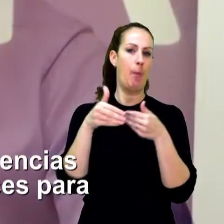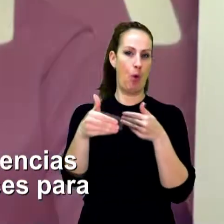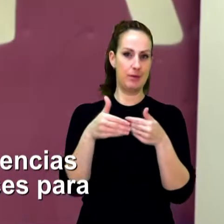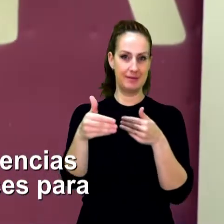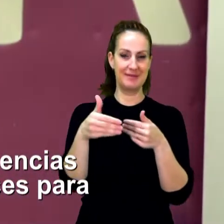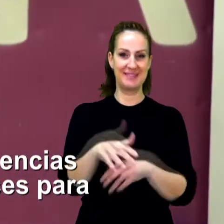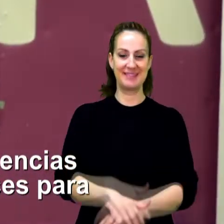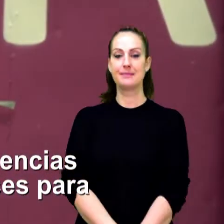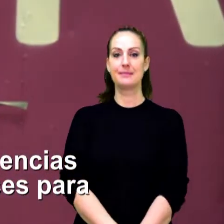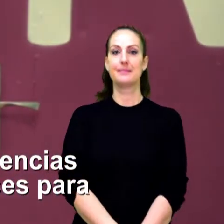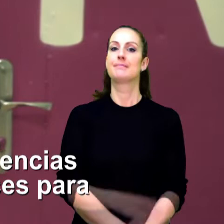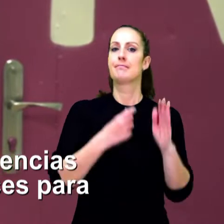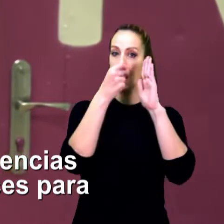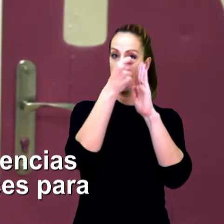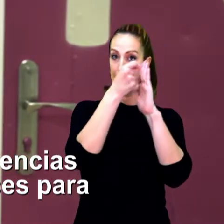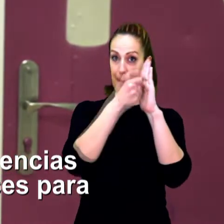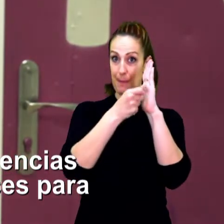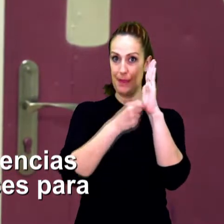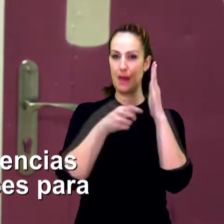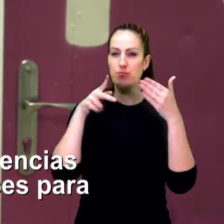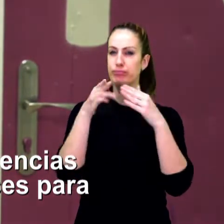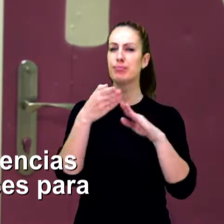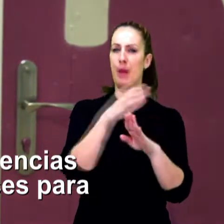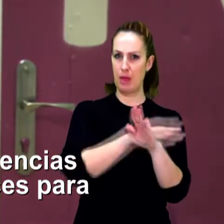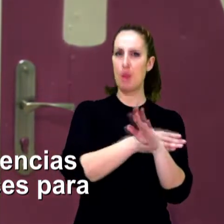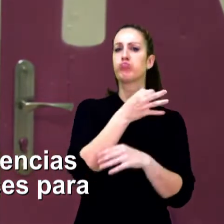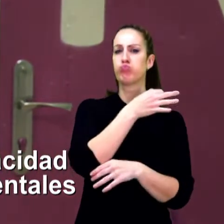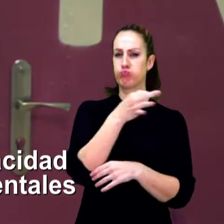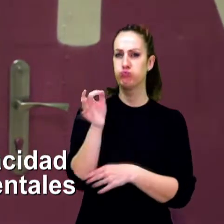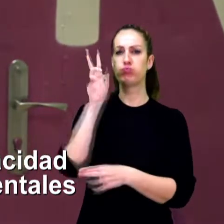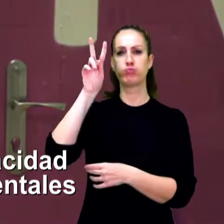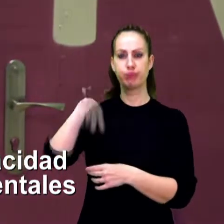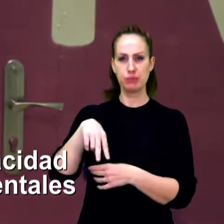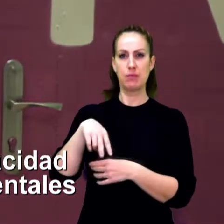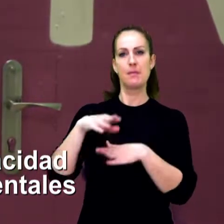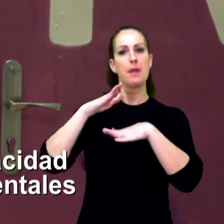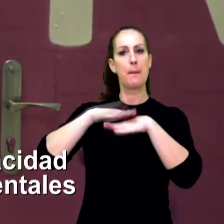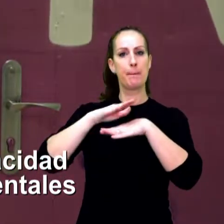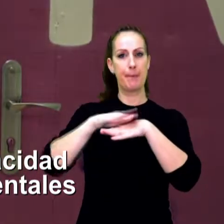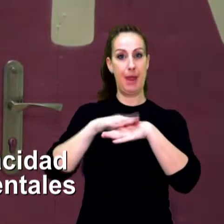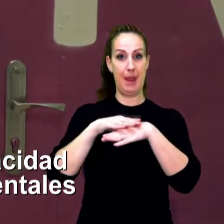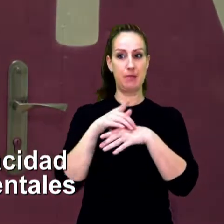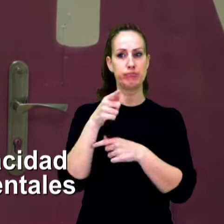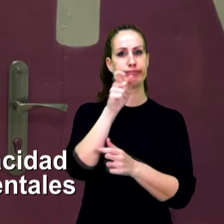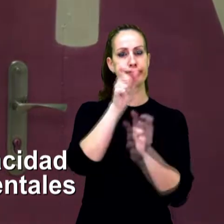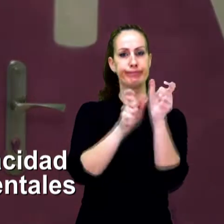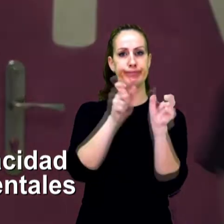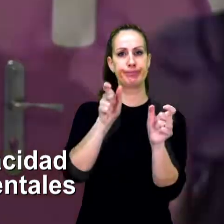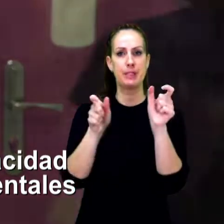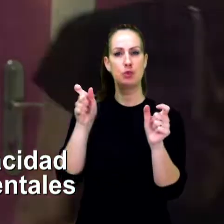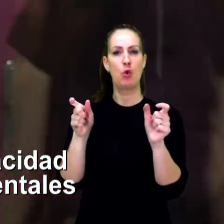plazo. Las evidencias de que las medidas preventivas son eficaces para reducir la incidencia y la